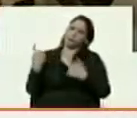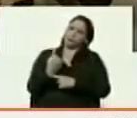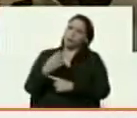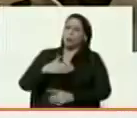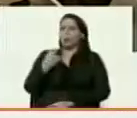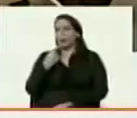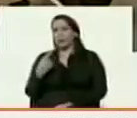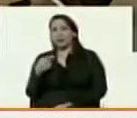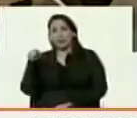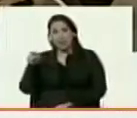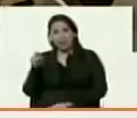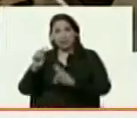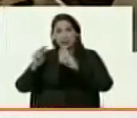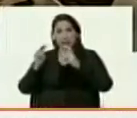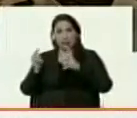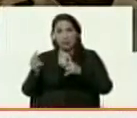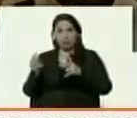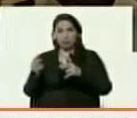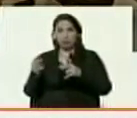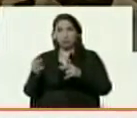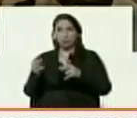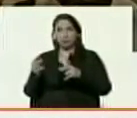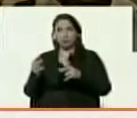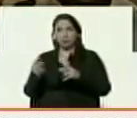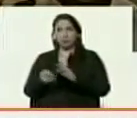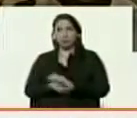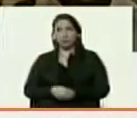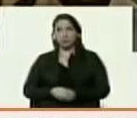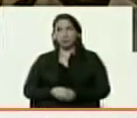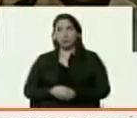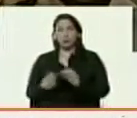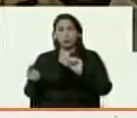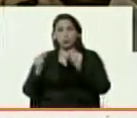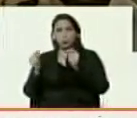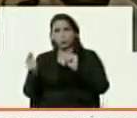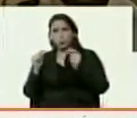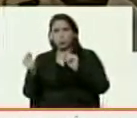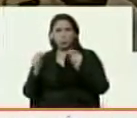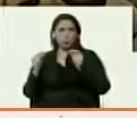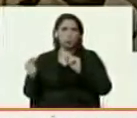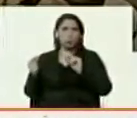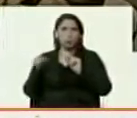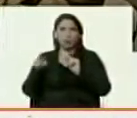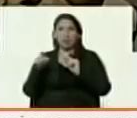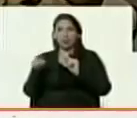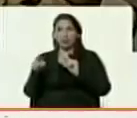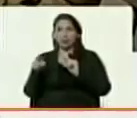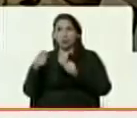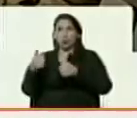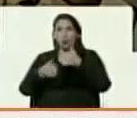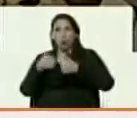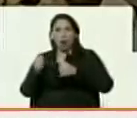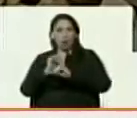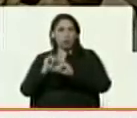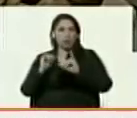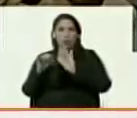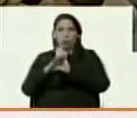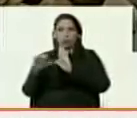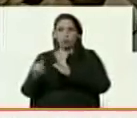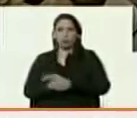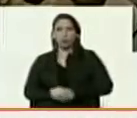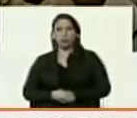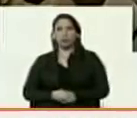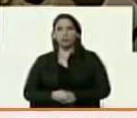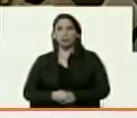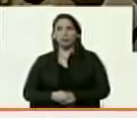puedo decir en esa materia es que se ha discutido en aquellos casos en los cuales son constituyentes